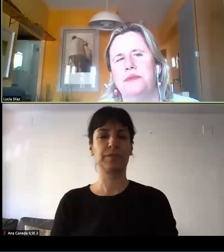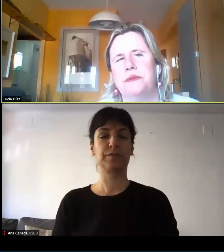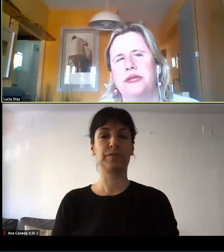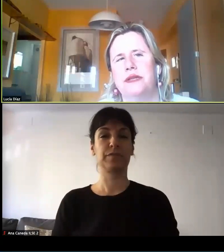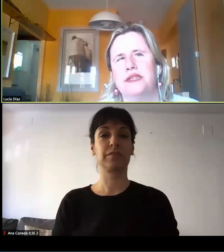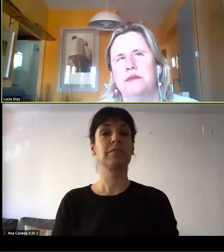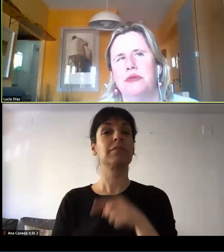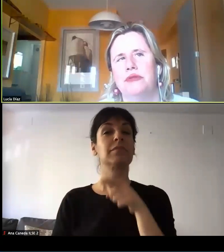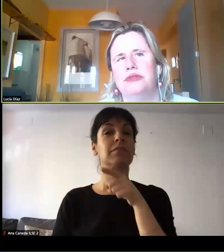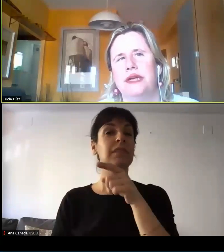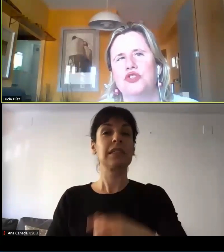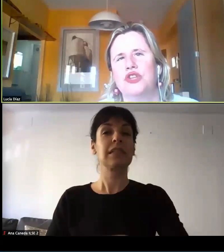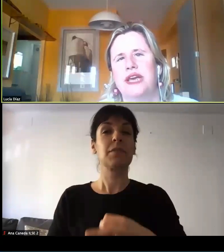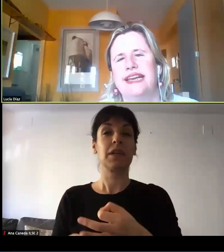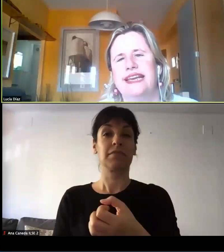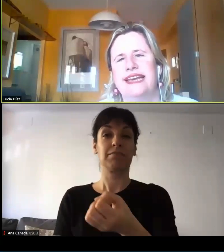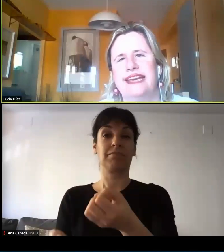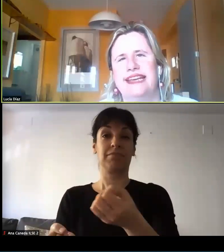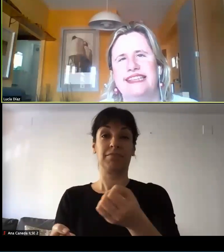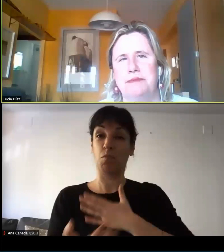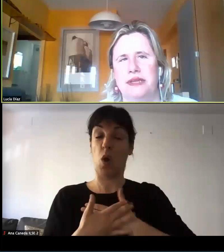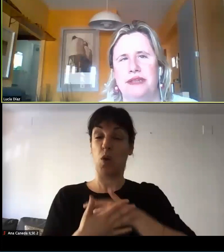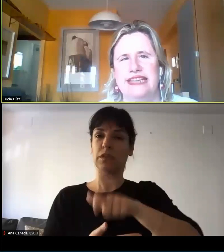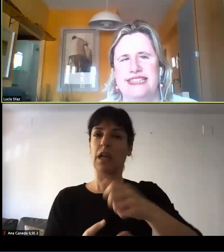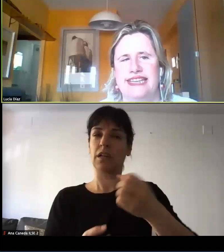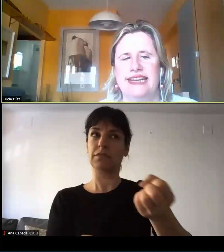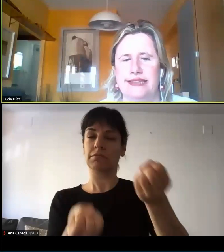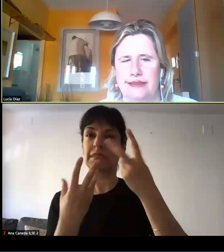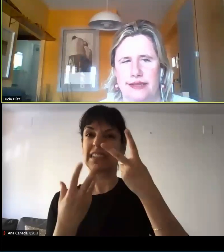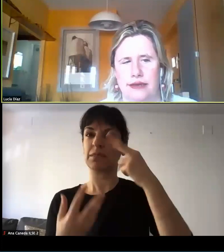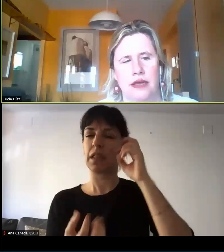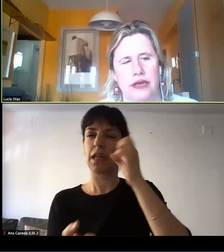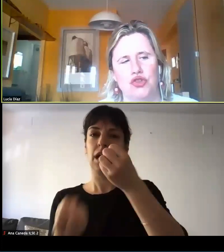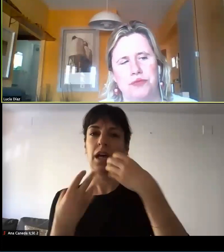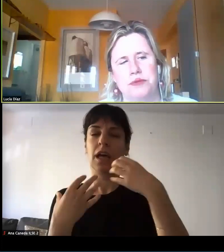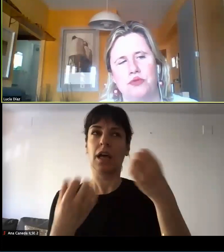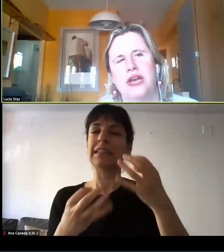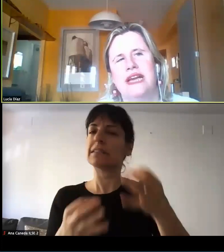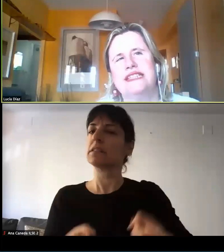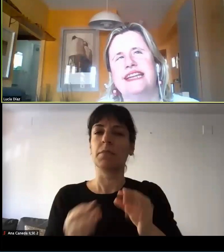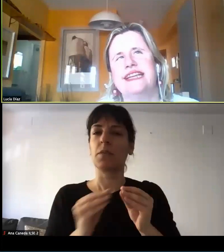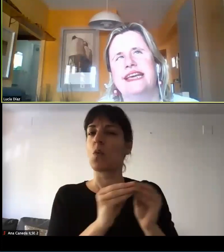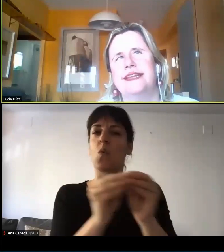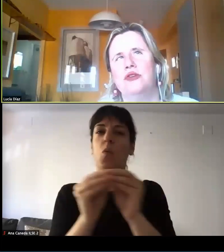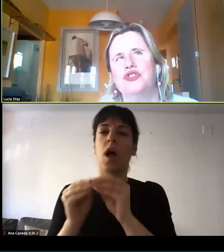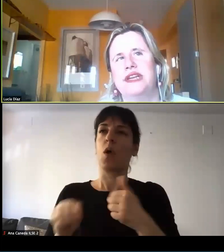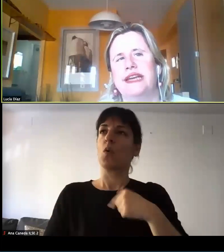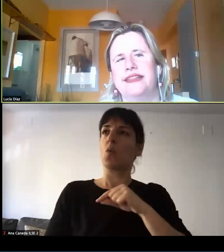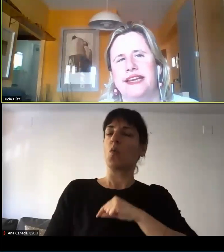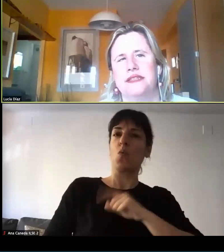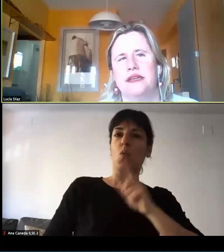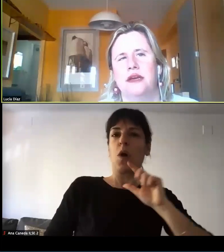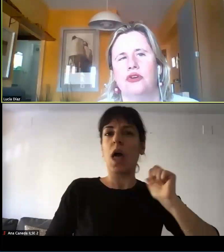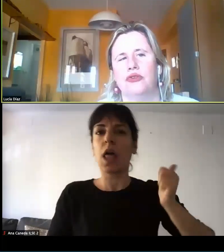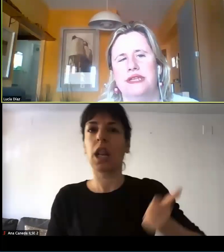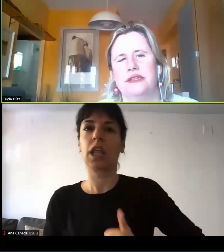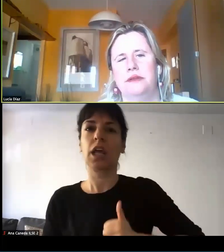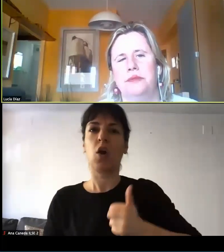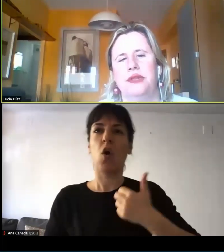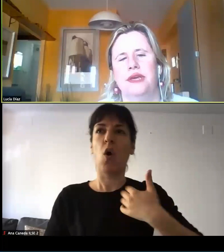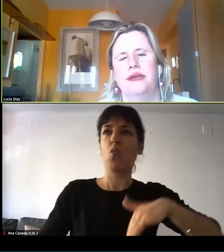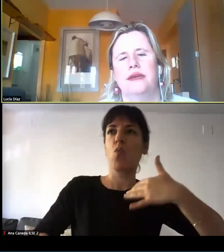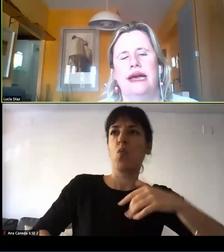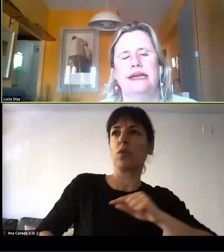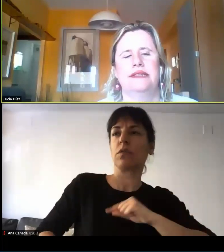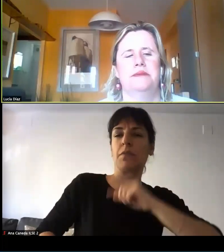escuchamos siempre experiencias de voluntarios que siempre dicen que se engrandecen. Ellos mismos se enriquecen o os enriquecéis con este